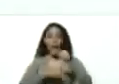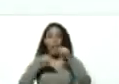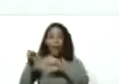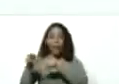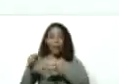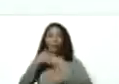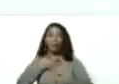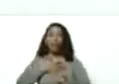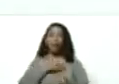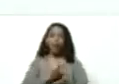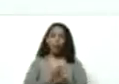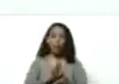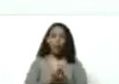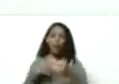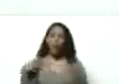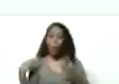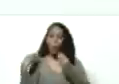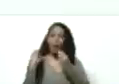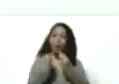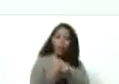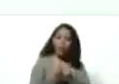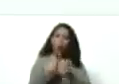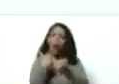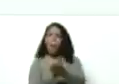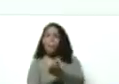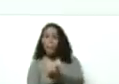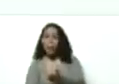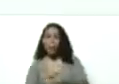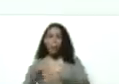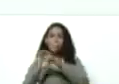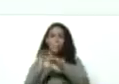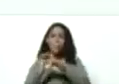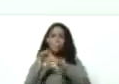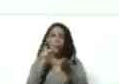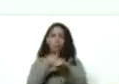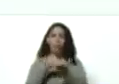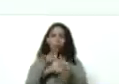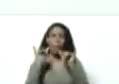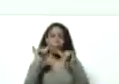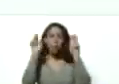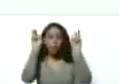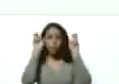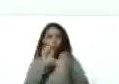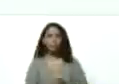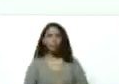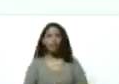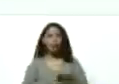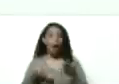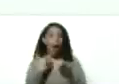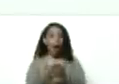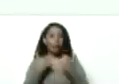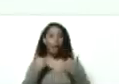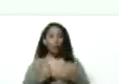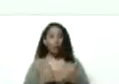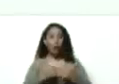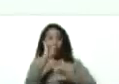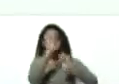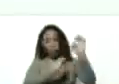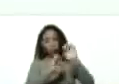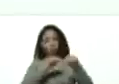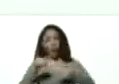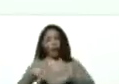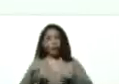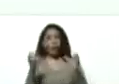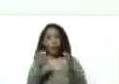tranquilidad del compañero del hermano que militamos en la misma causa hasta ahora la evaluación de esta